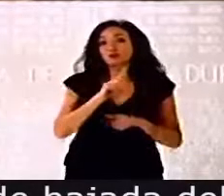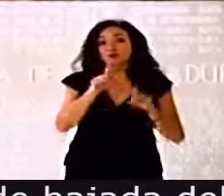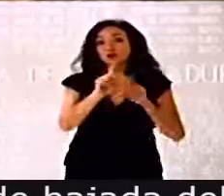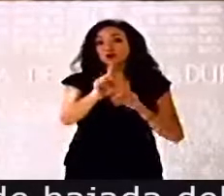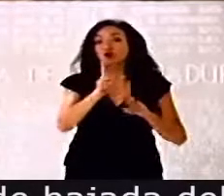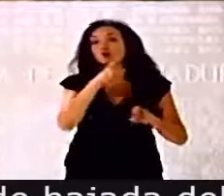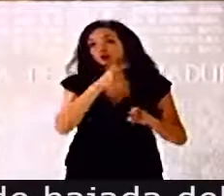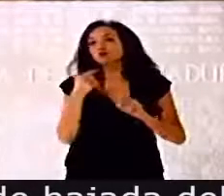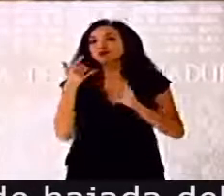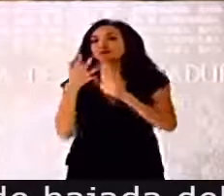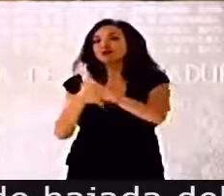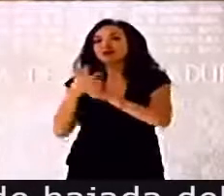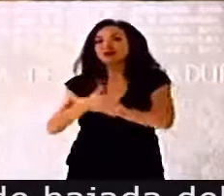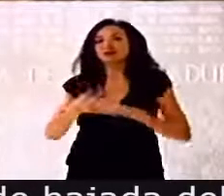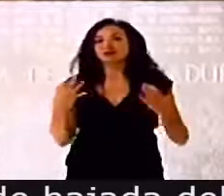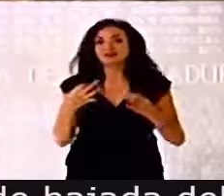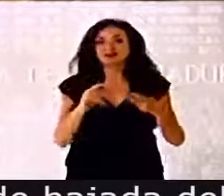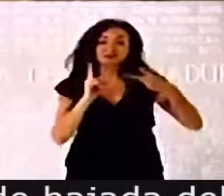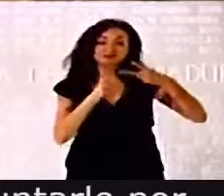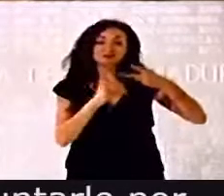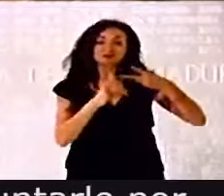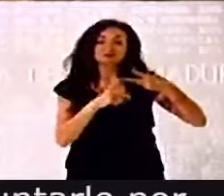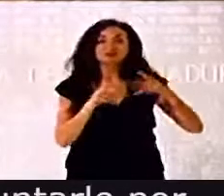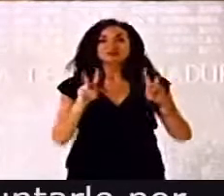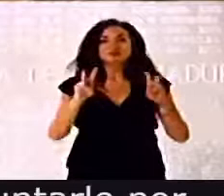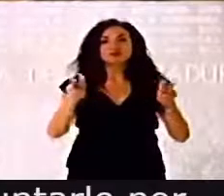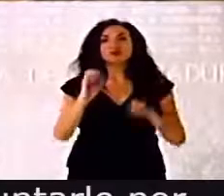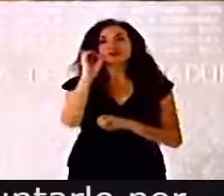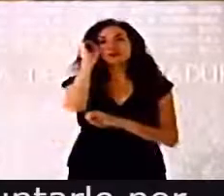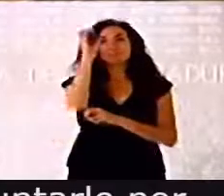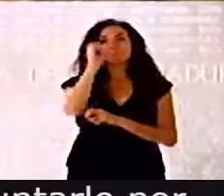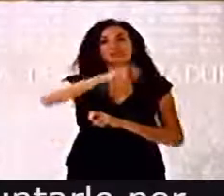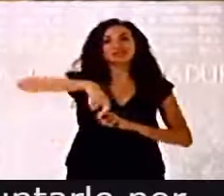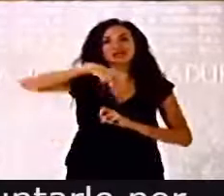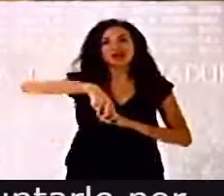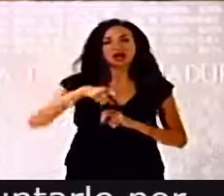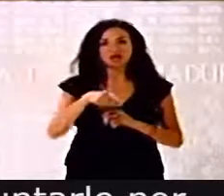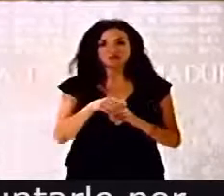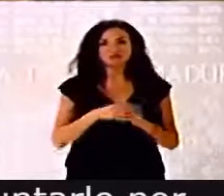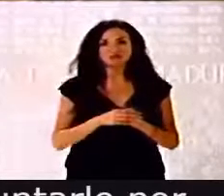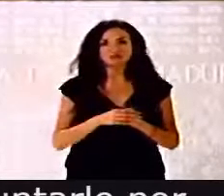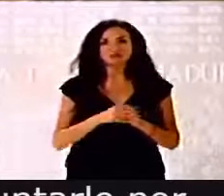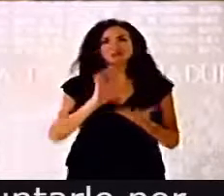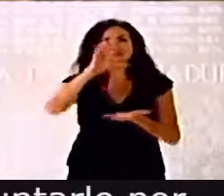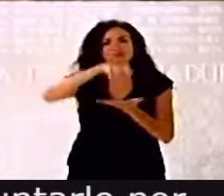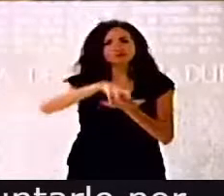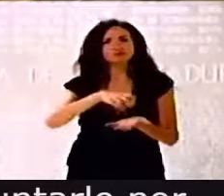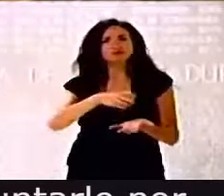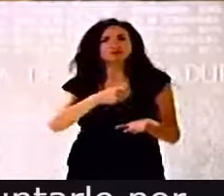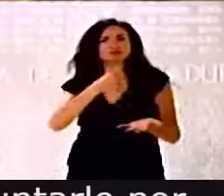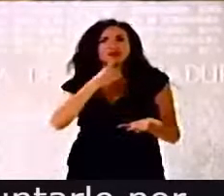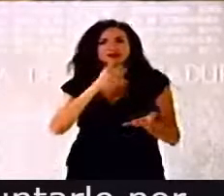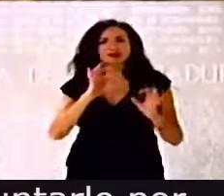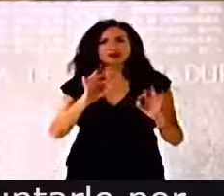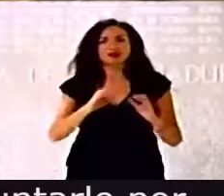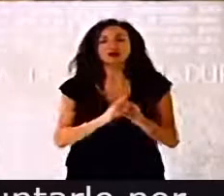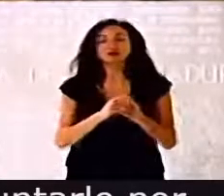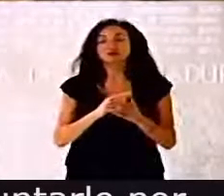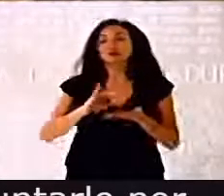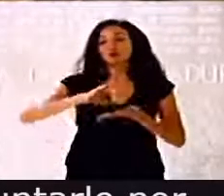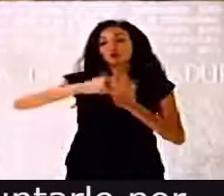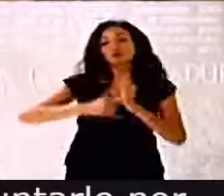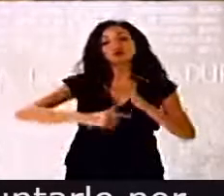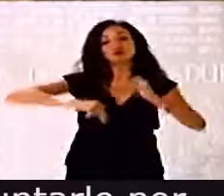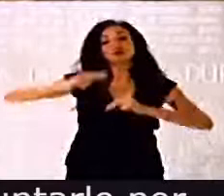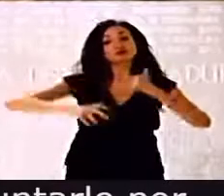pregunta del compañero. Y la segunda, en relación al tema de la mina, de lo que hemos hablado de la batería, es verdad que el proyecto de construcción de una fábrica